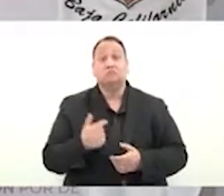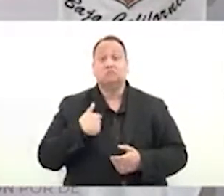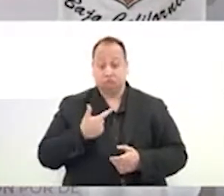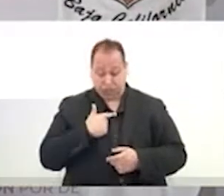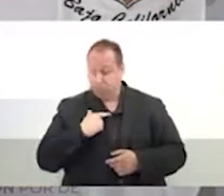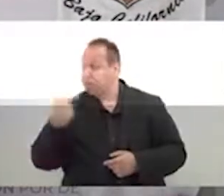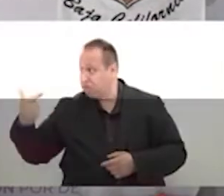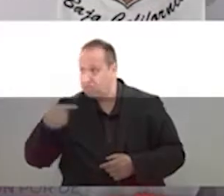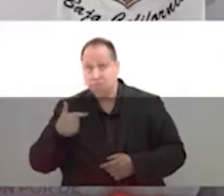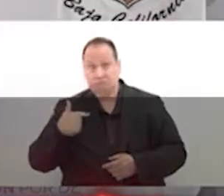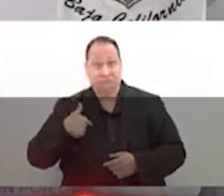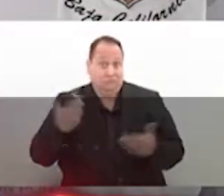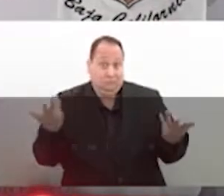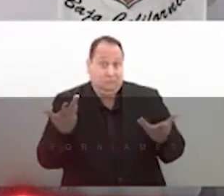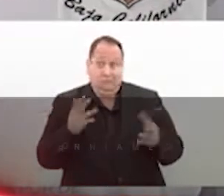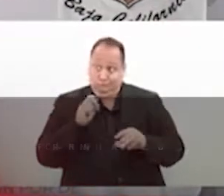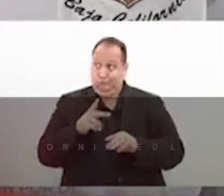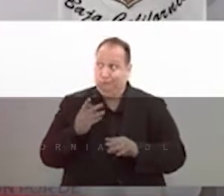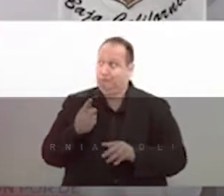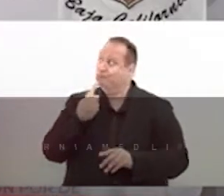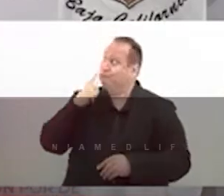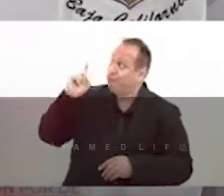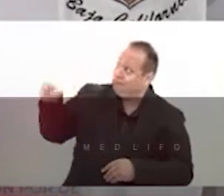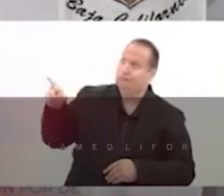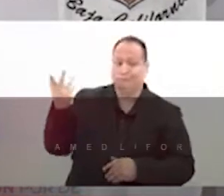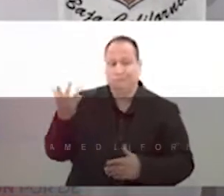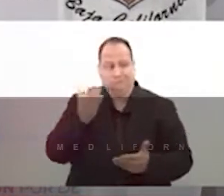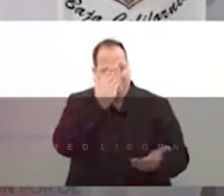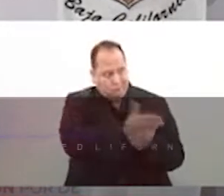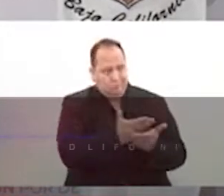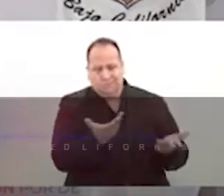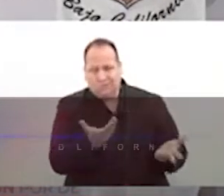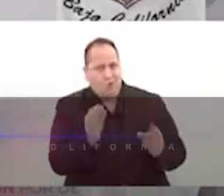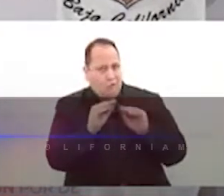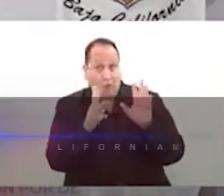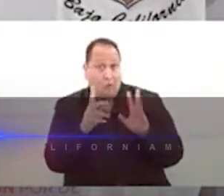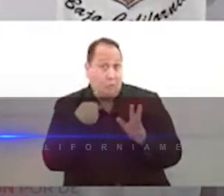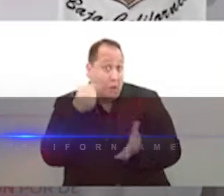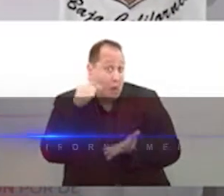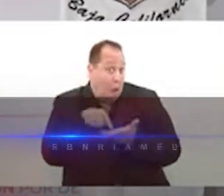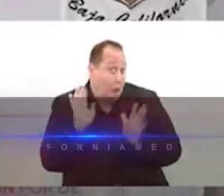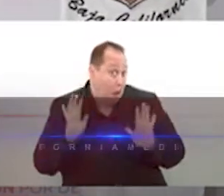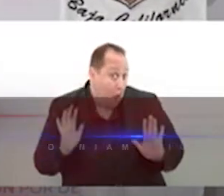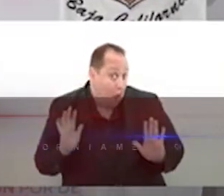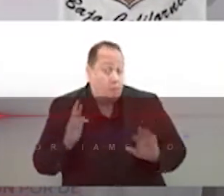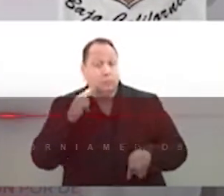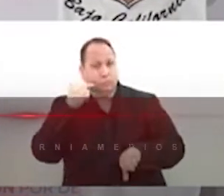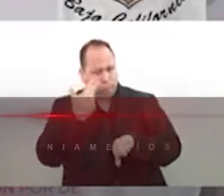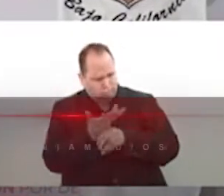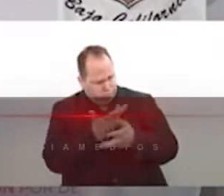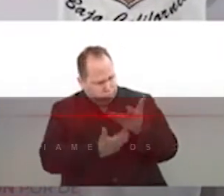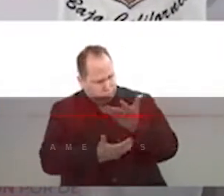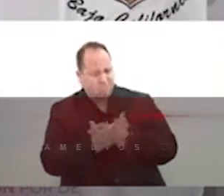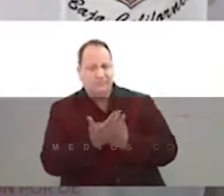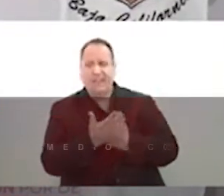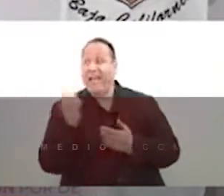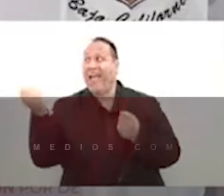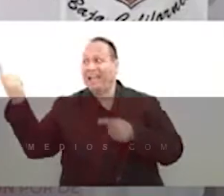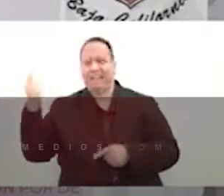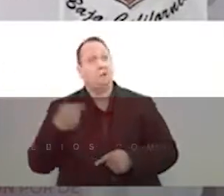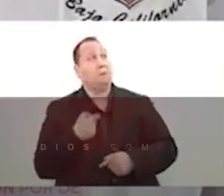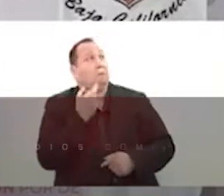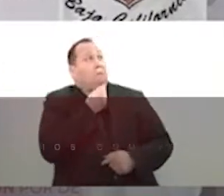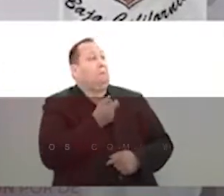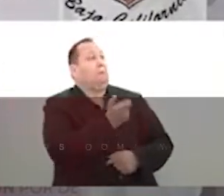lugar, lo mismo que estamos haciendo, exactamente lo mismo, porque, bueno, quiero pensar, pues es lo más responsable, ¿no? Habrá quienes a lo mejor lo